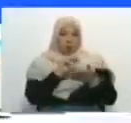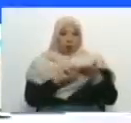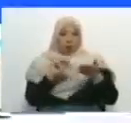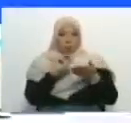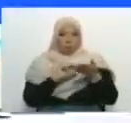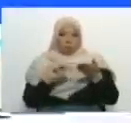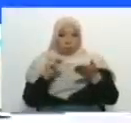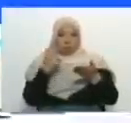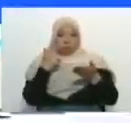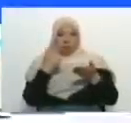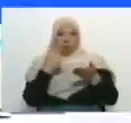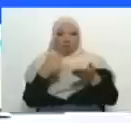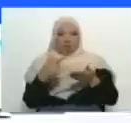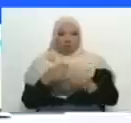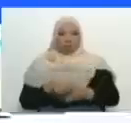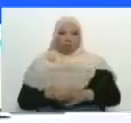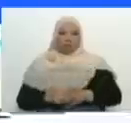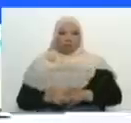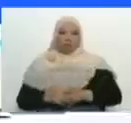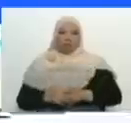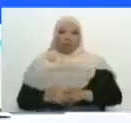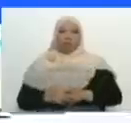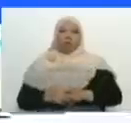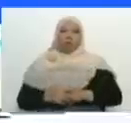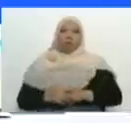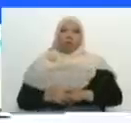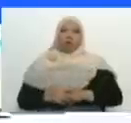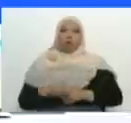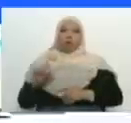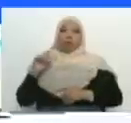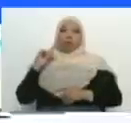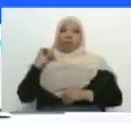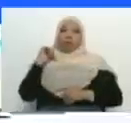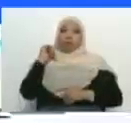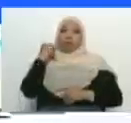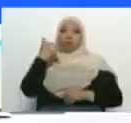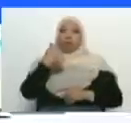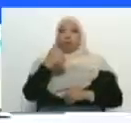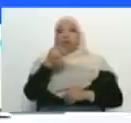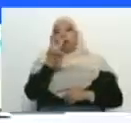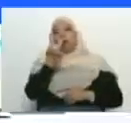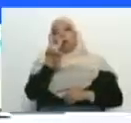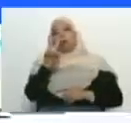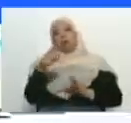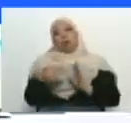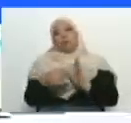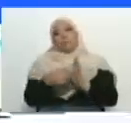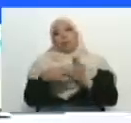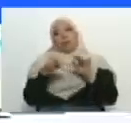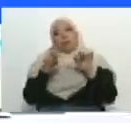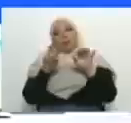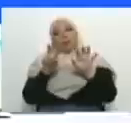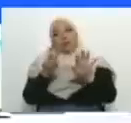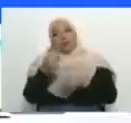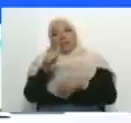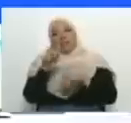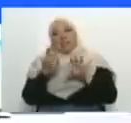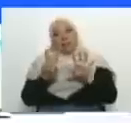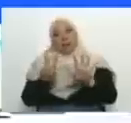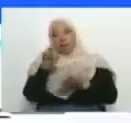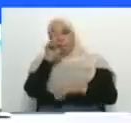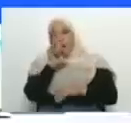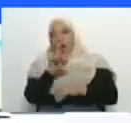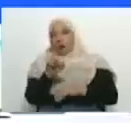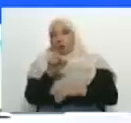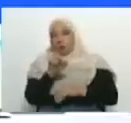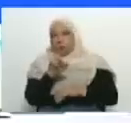Y yo decía que esto es una trama que lleva años, año 2017, año 2018,